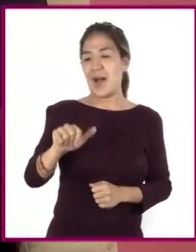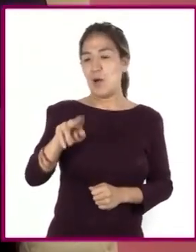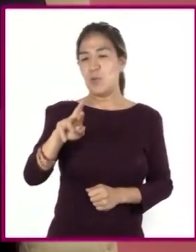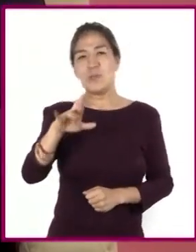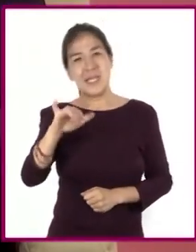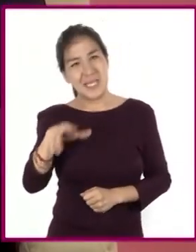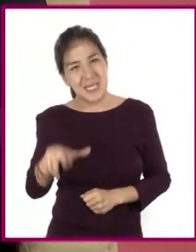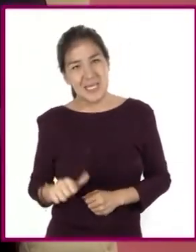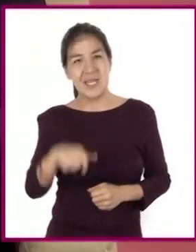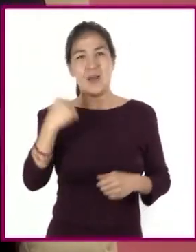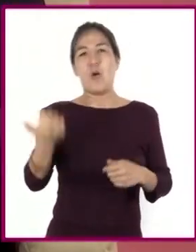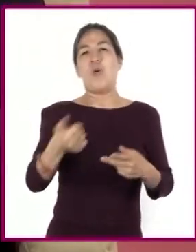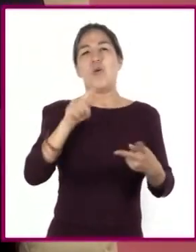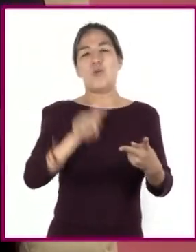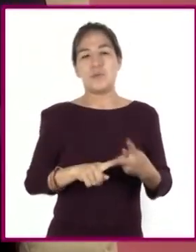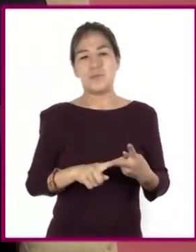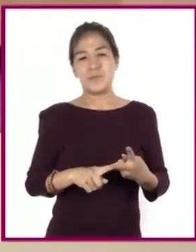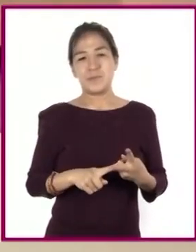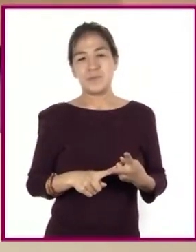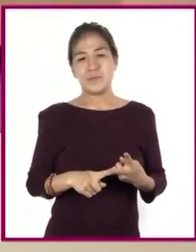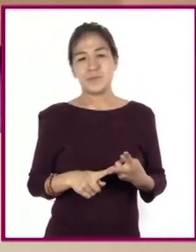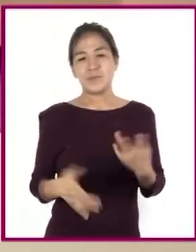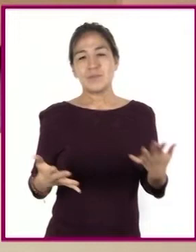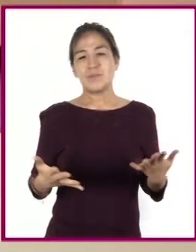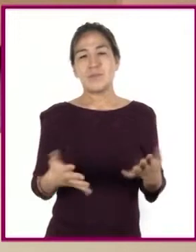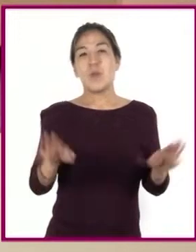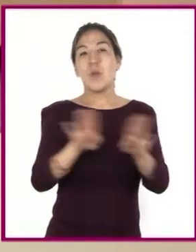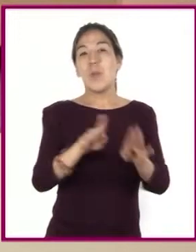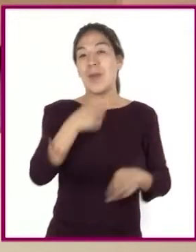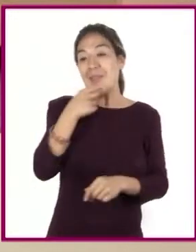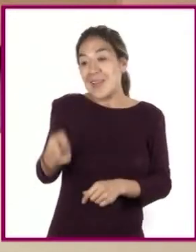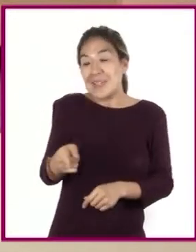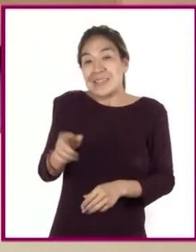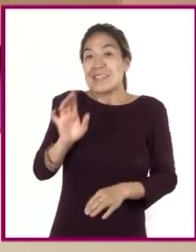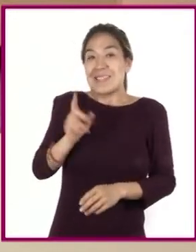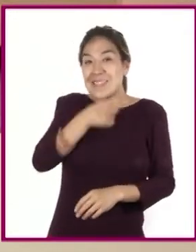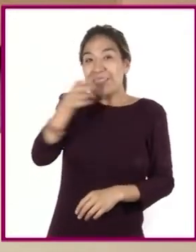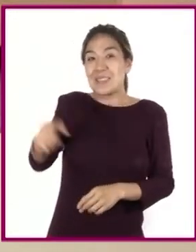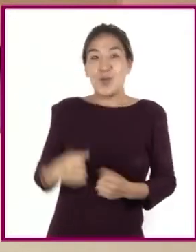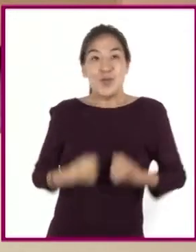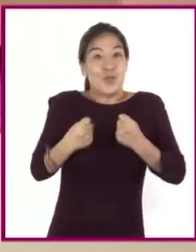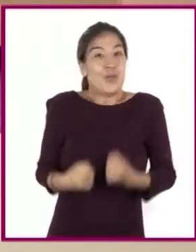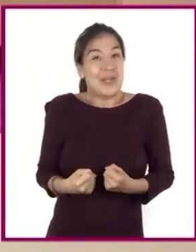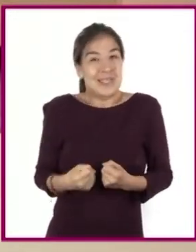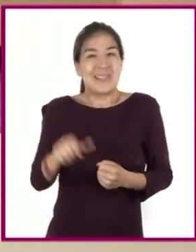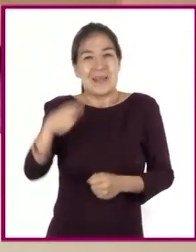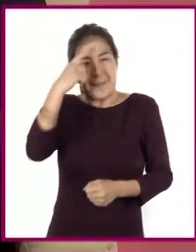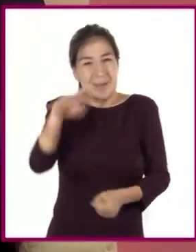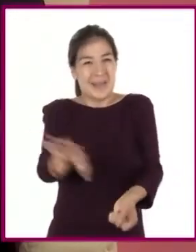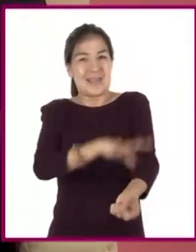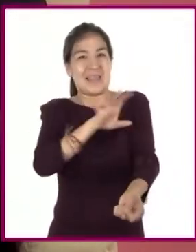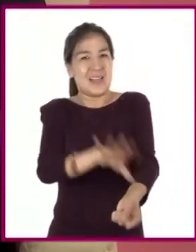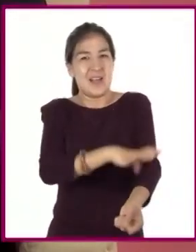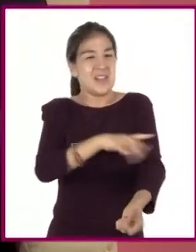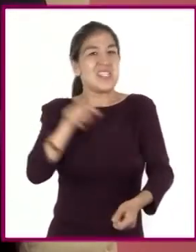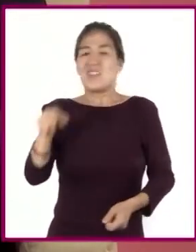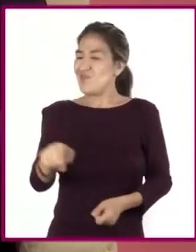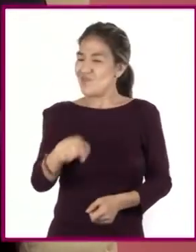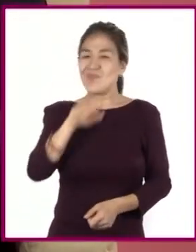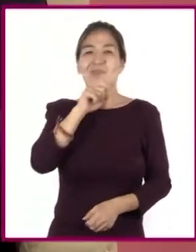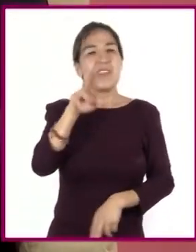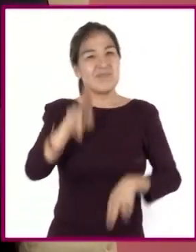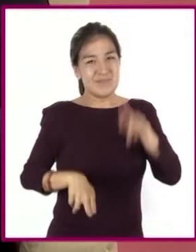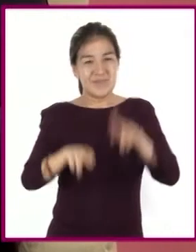otros que dicen ser energetizantes, pues pueden generar también daños a nivel orgánico y a